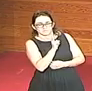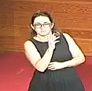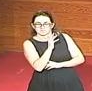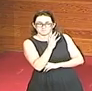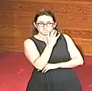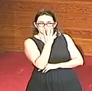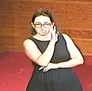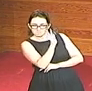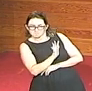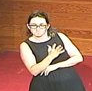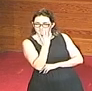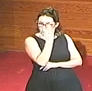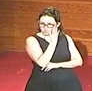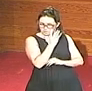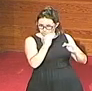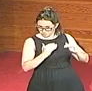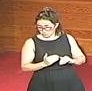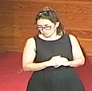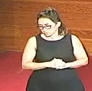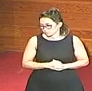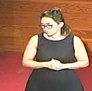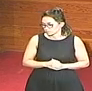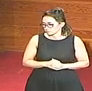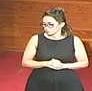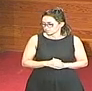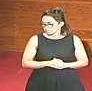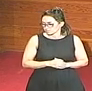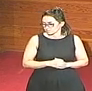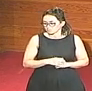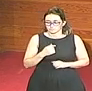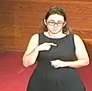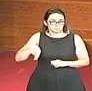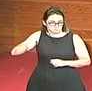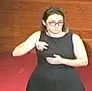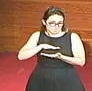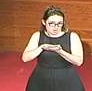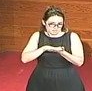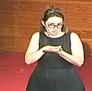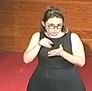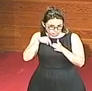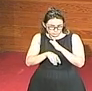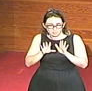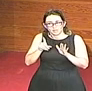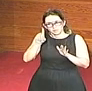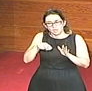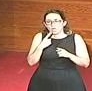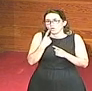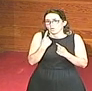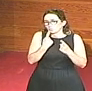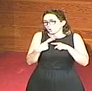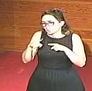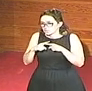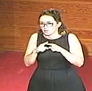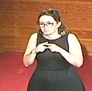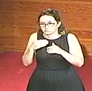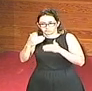hablando de todo esto. También quiero decir que ha habido avances, o sea, en la lucha